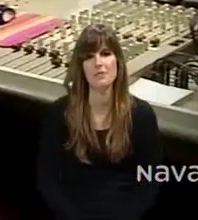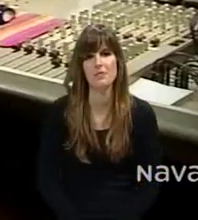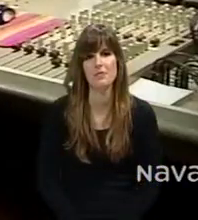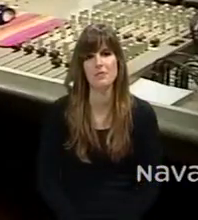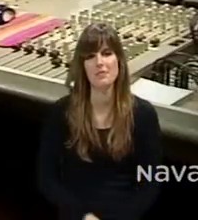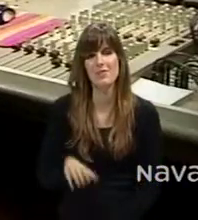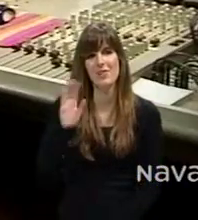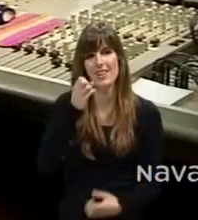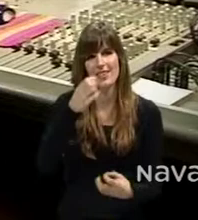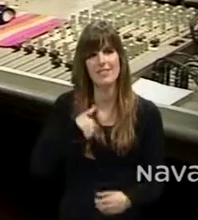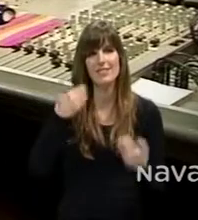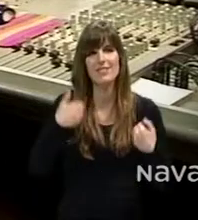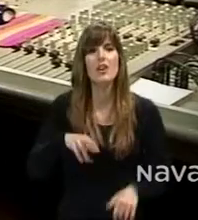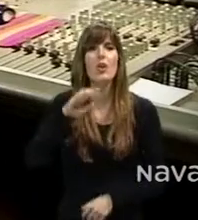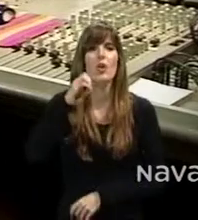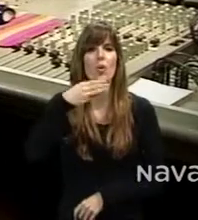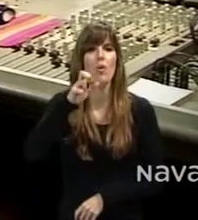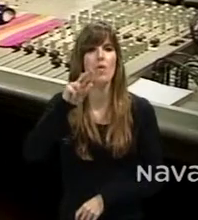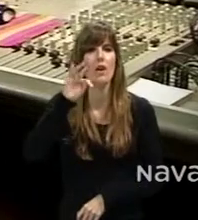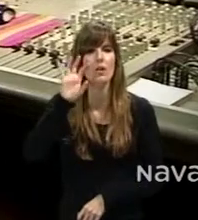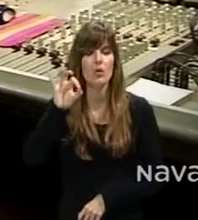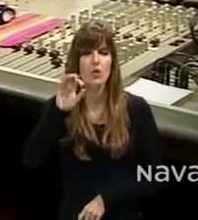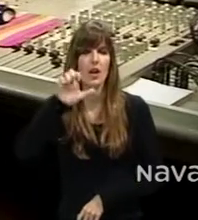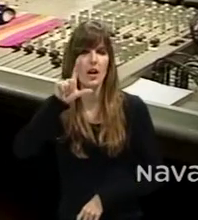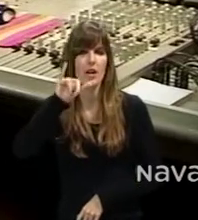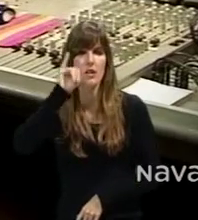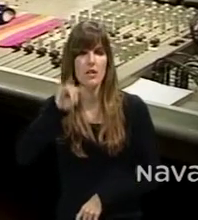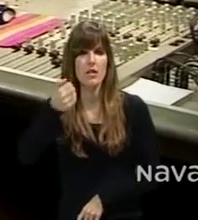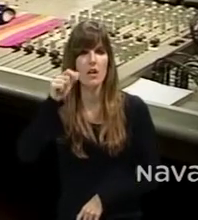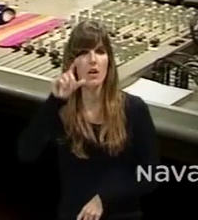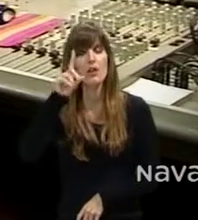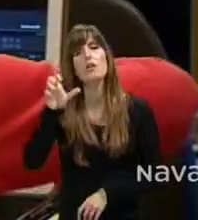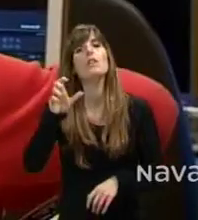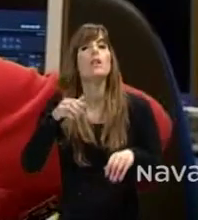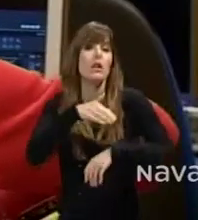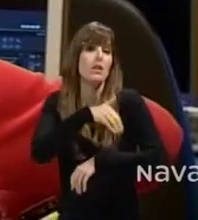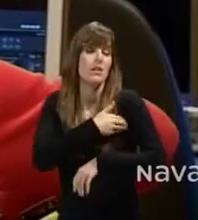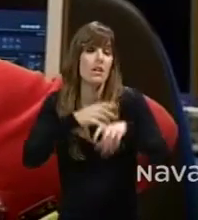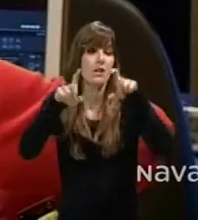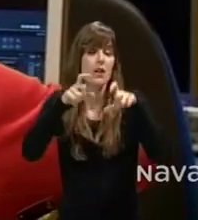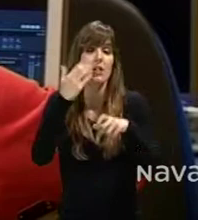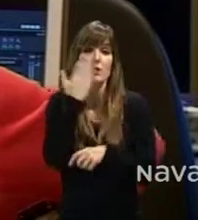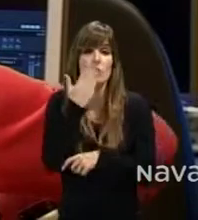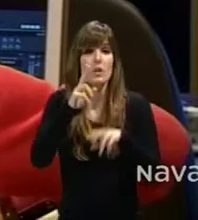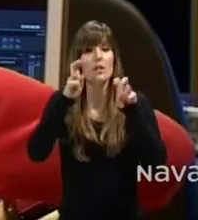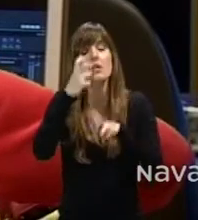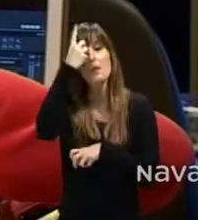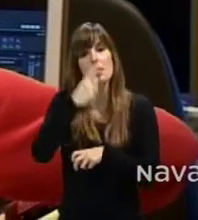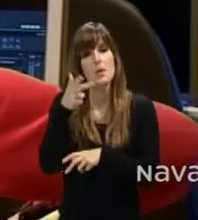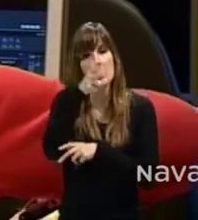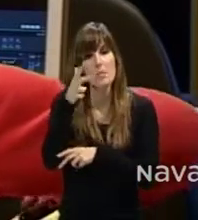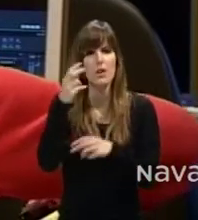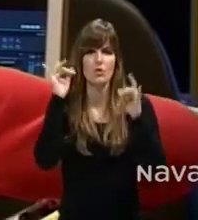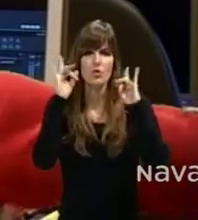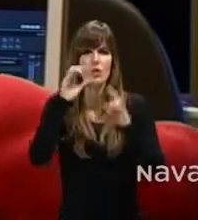Hola, ¿qué tal? Soy Roberto Elizalde. Soy director de CTL, Escuela de Imagen y Sonido de Pamplona. Bueno, CTL es un centro de formación privado